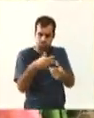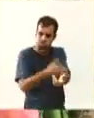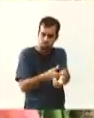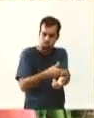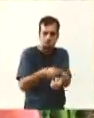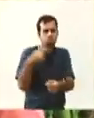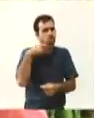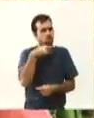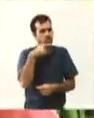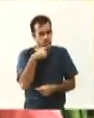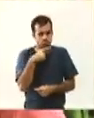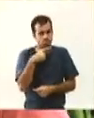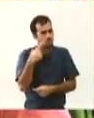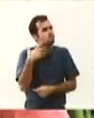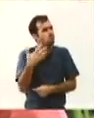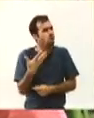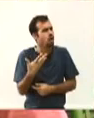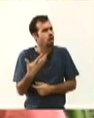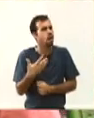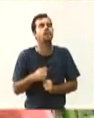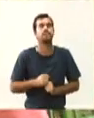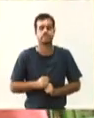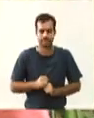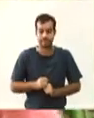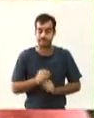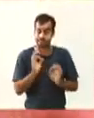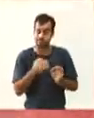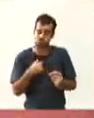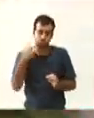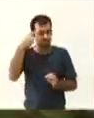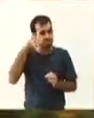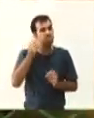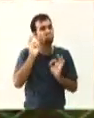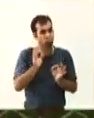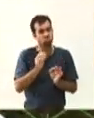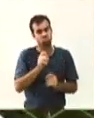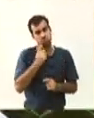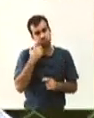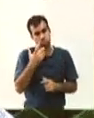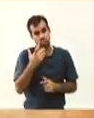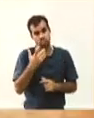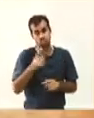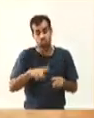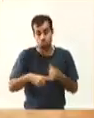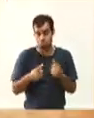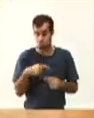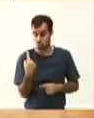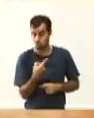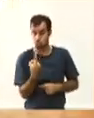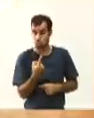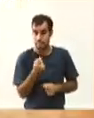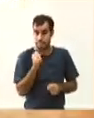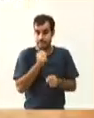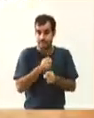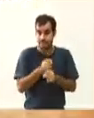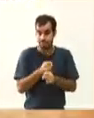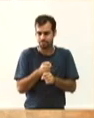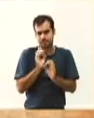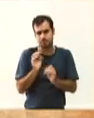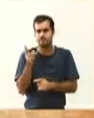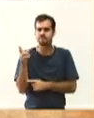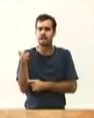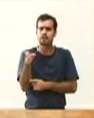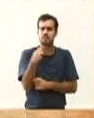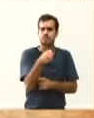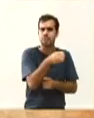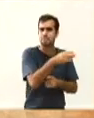nueva campaña Donar Vida? Sí, considero que es importante porque nosotros estamos realizando ahora una labor muy importante, que es la pesquisa activa,